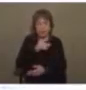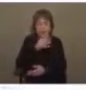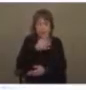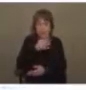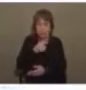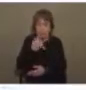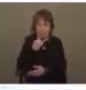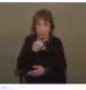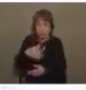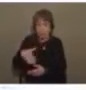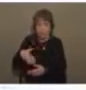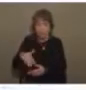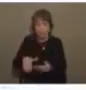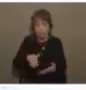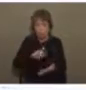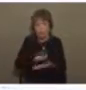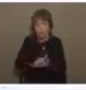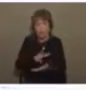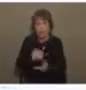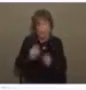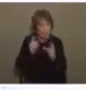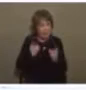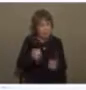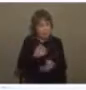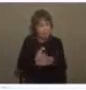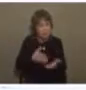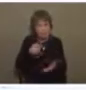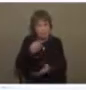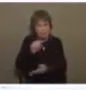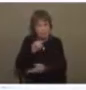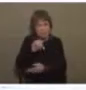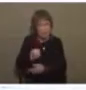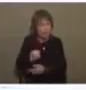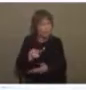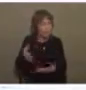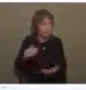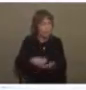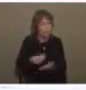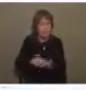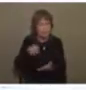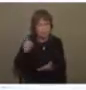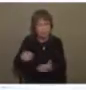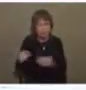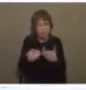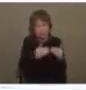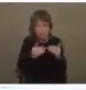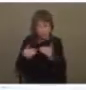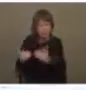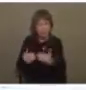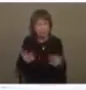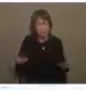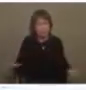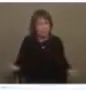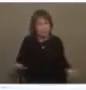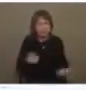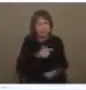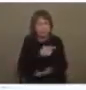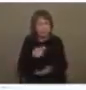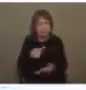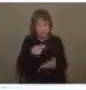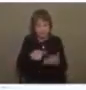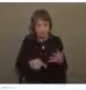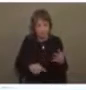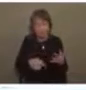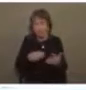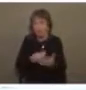SSI. Tiene que haber paridad en todos los programas. Esos CAPS no ayudan y no le dan dinero a los consumidores, nada. Cuestiones adicionales, se ha